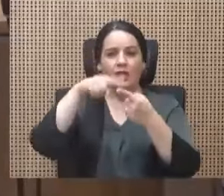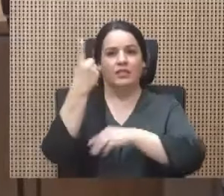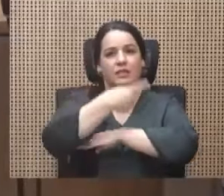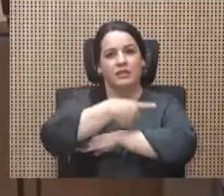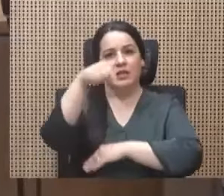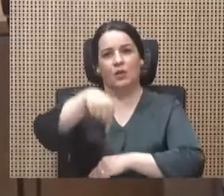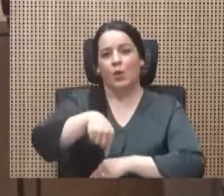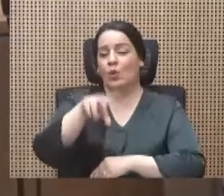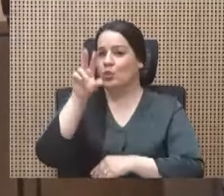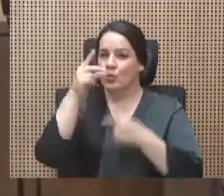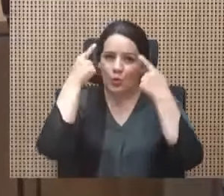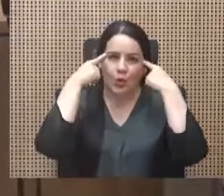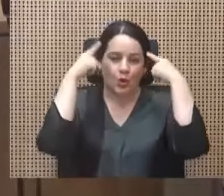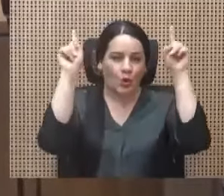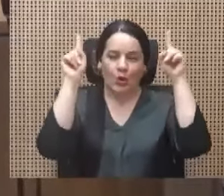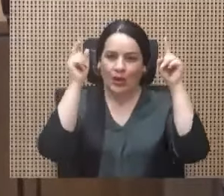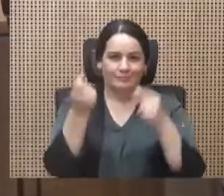superar.